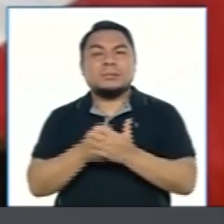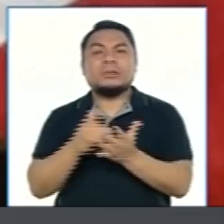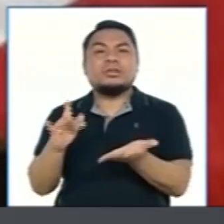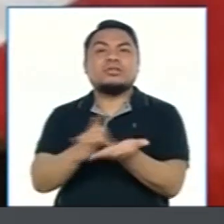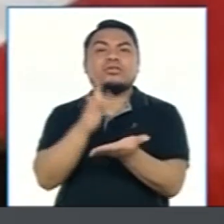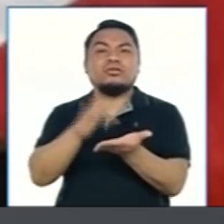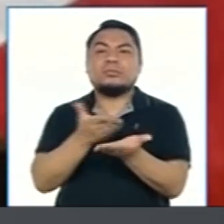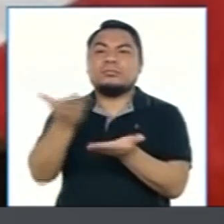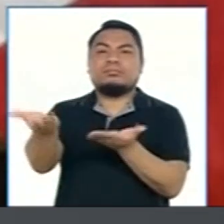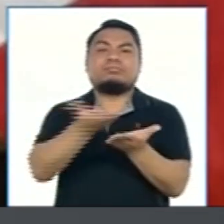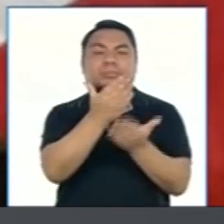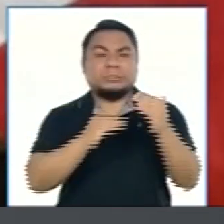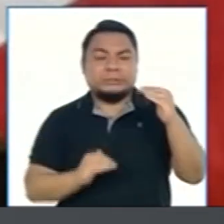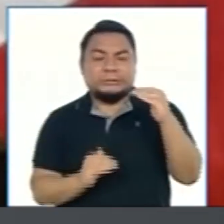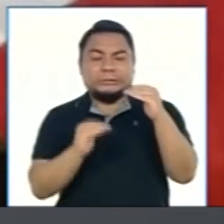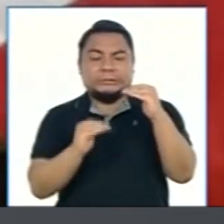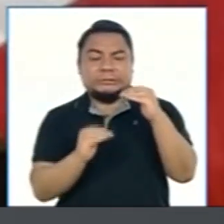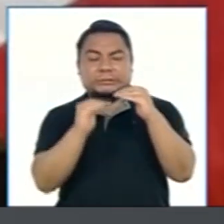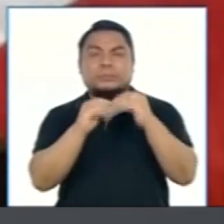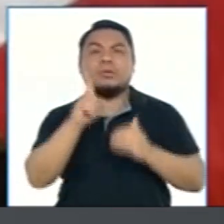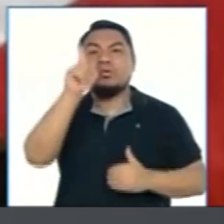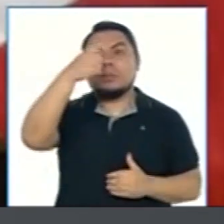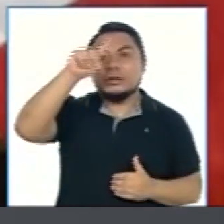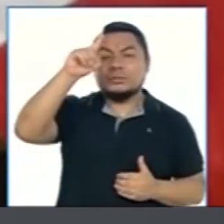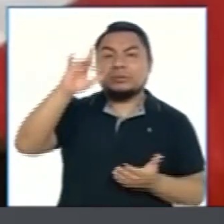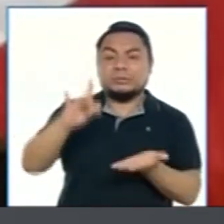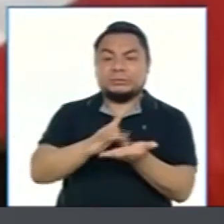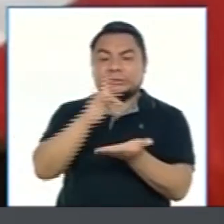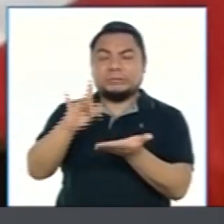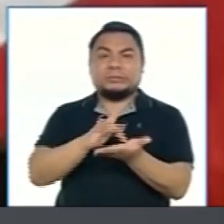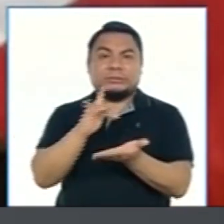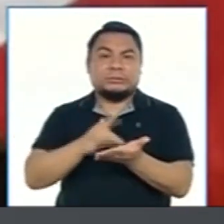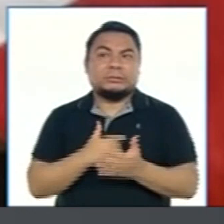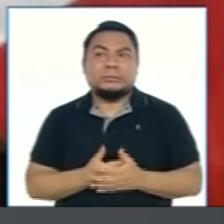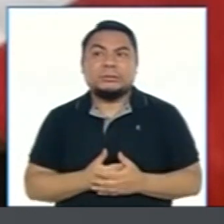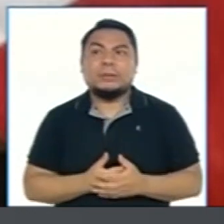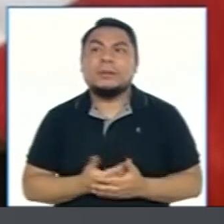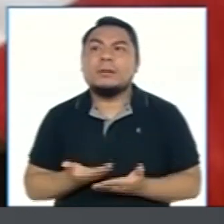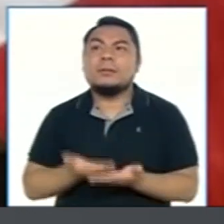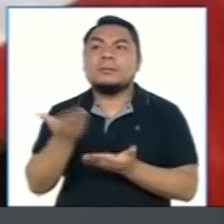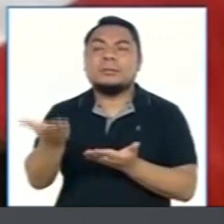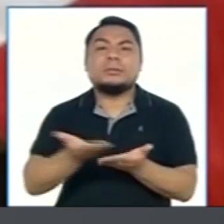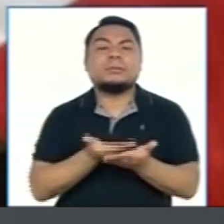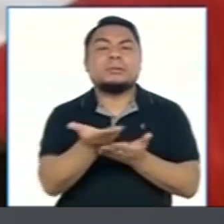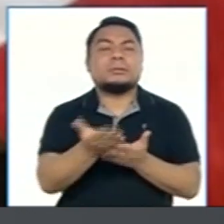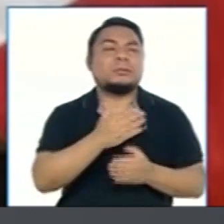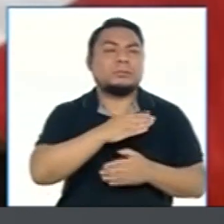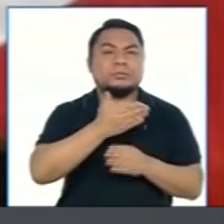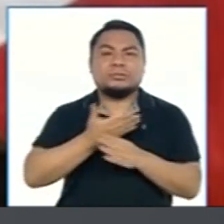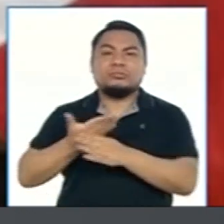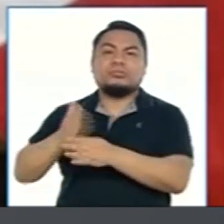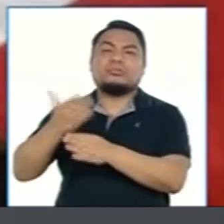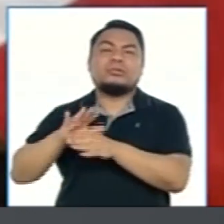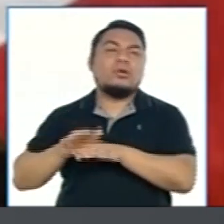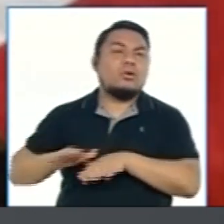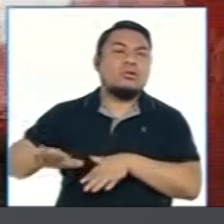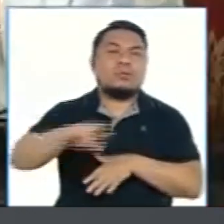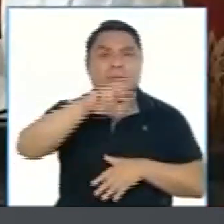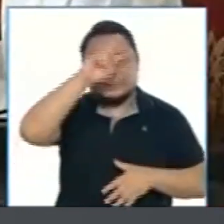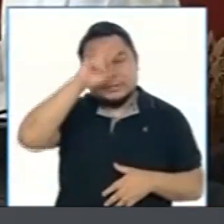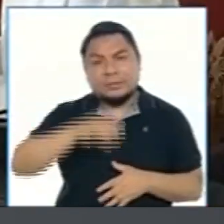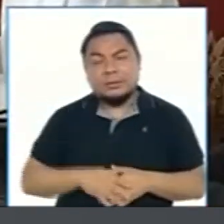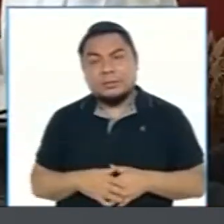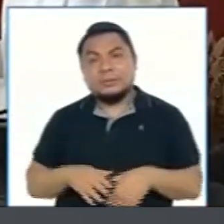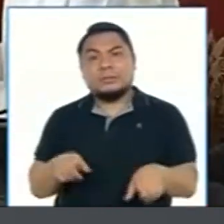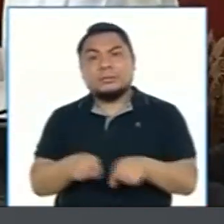digital con 1 millón de tablets o tabletas, como quieran llamarle, que estamos distribuyendo en todo el país. Y también